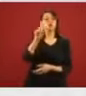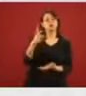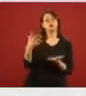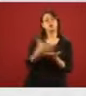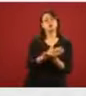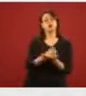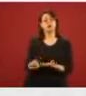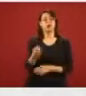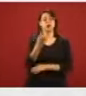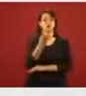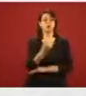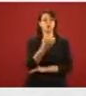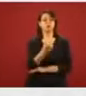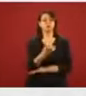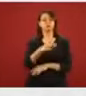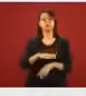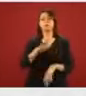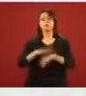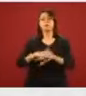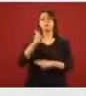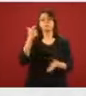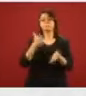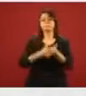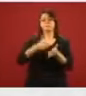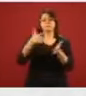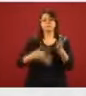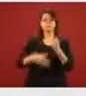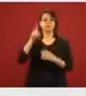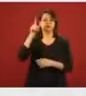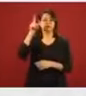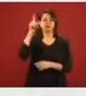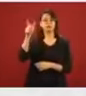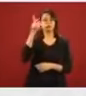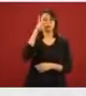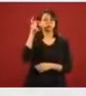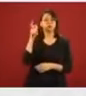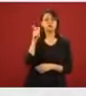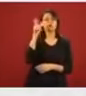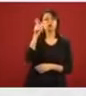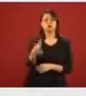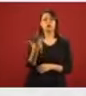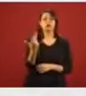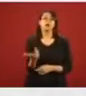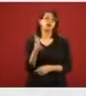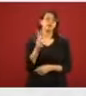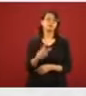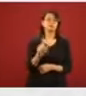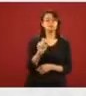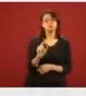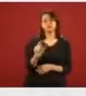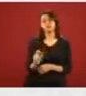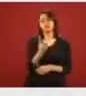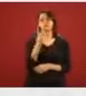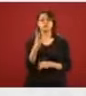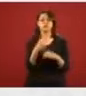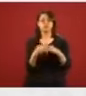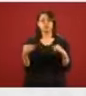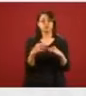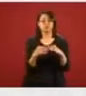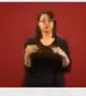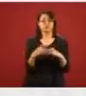margen. La más económica, Servicio Dublín, en Pachuca, Hidalgo, a 18 pesos 24 centavos por litro,